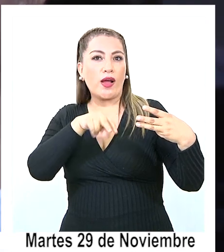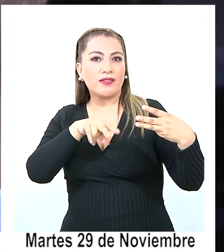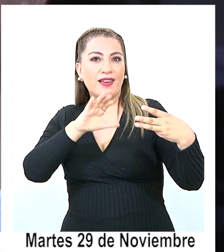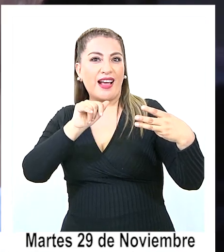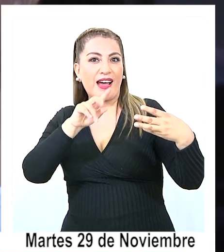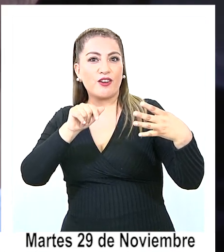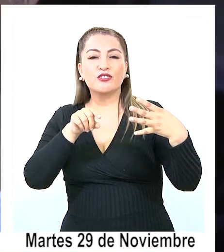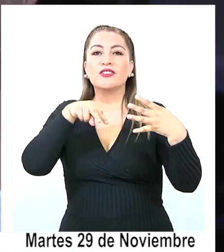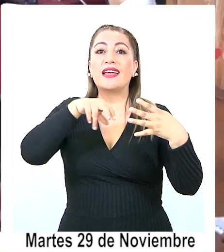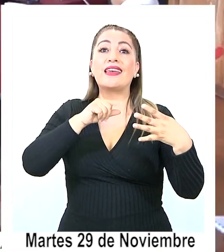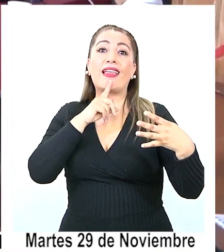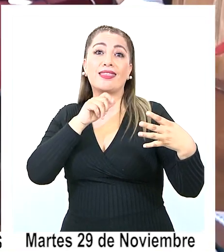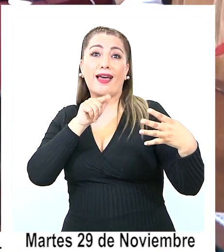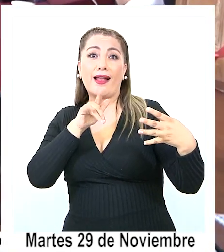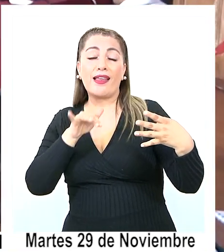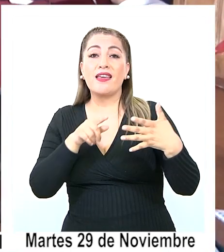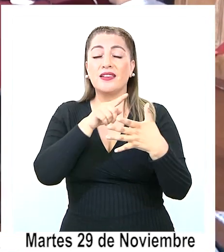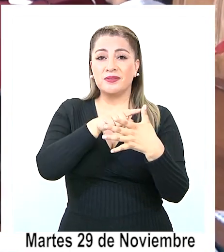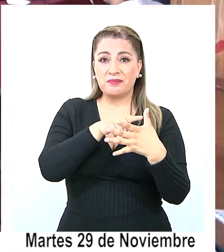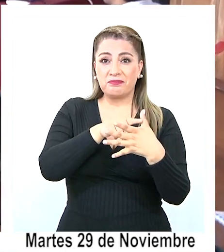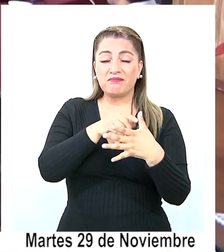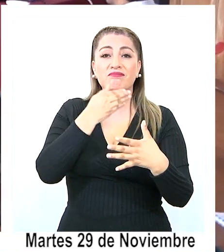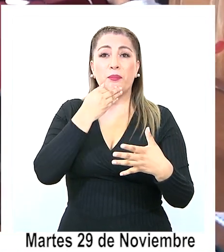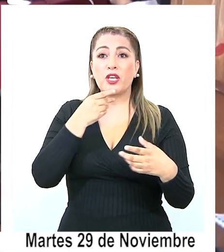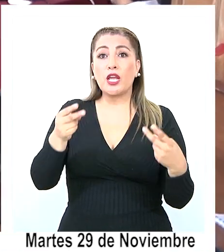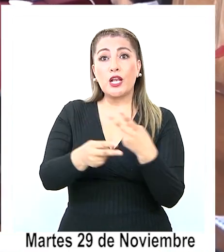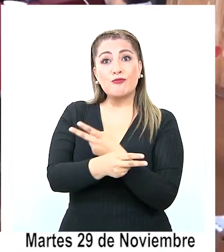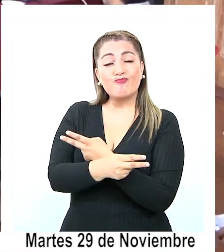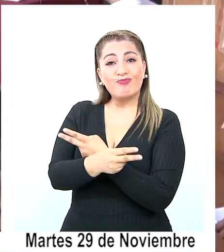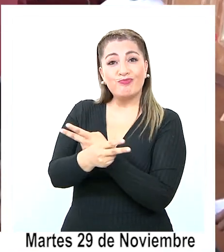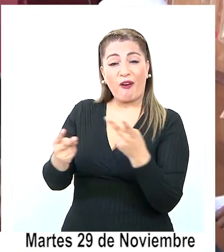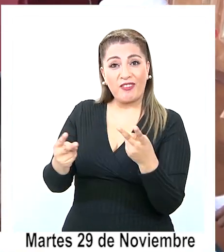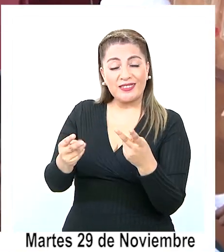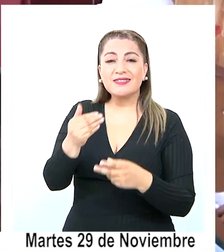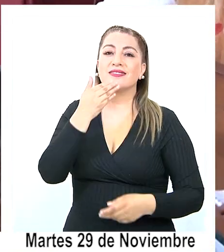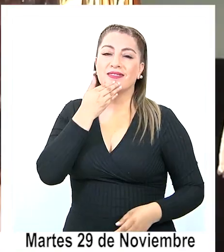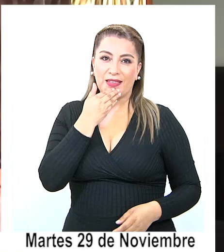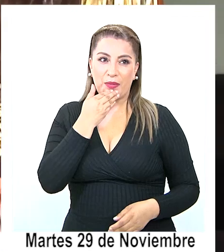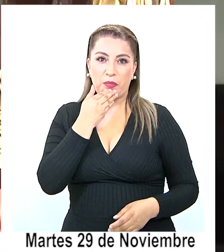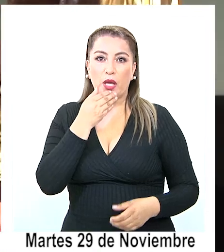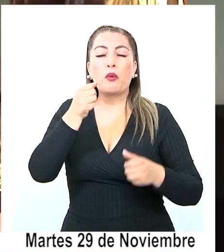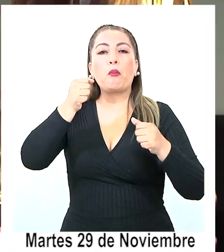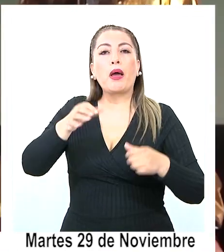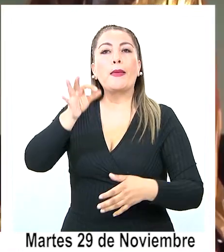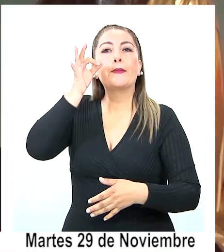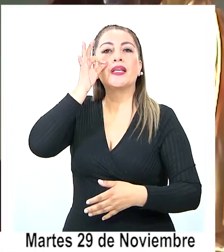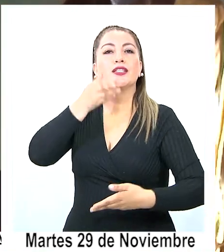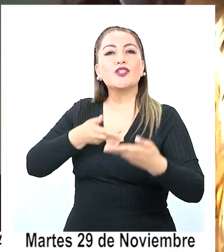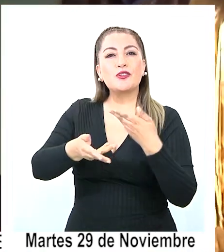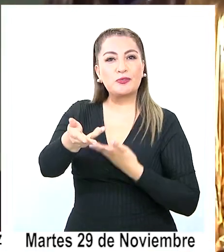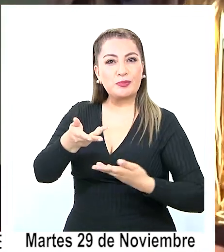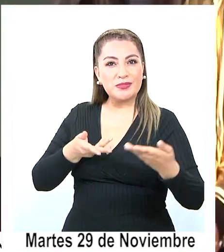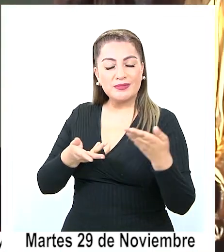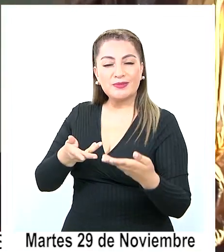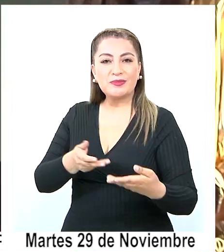Natalia valdebenito con quién es el público como siempre podrá compartir